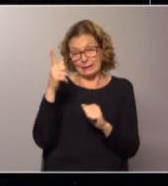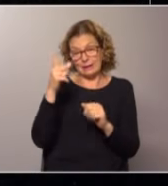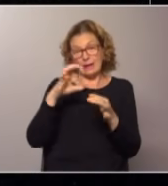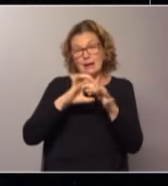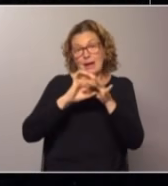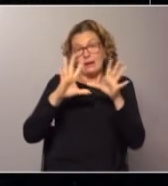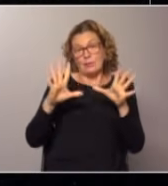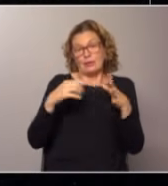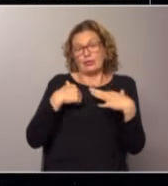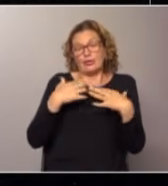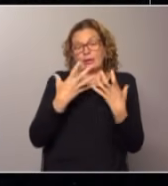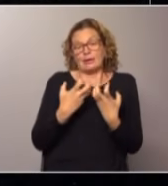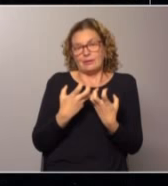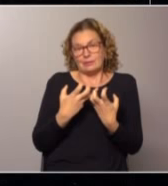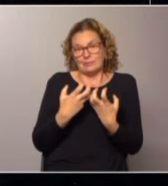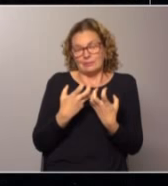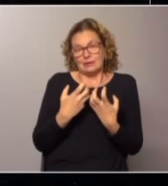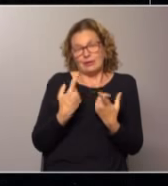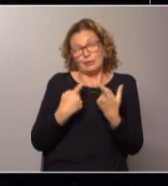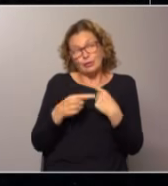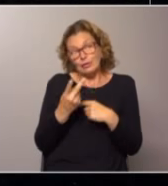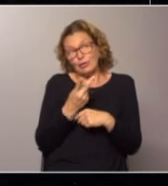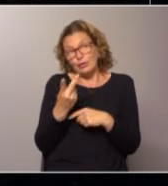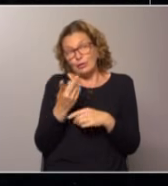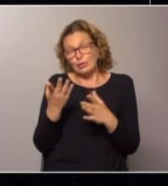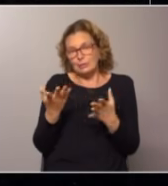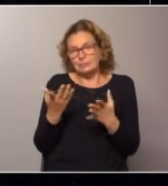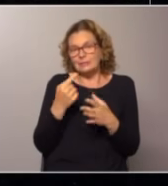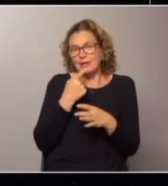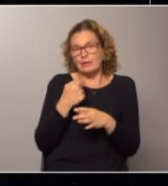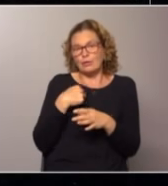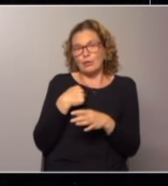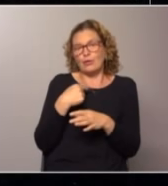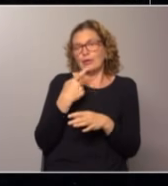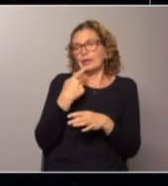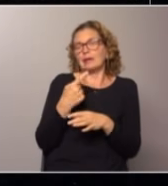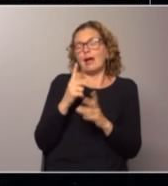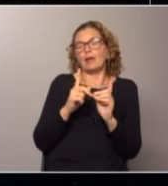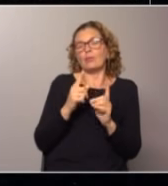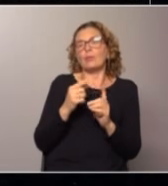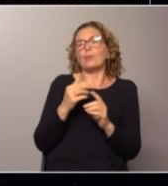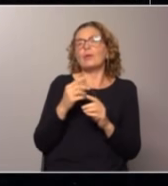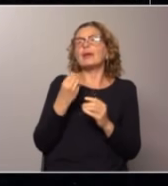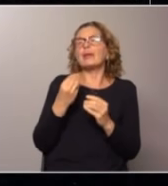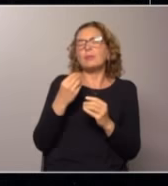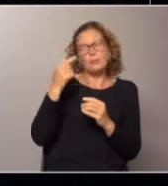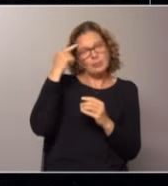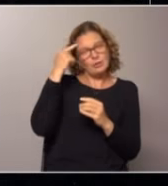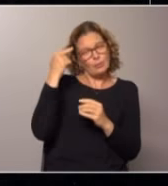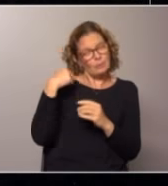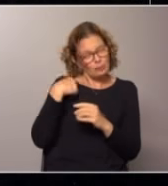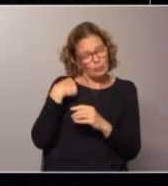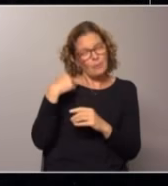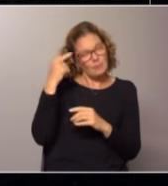libre voluntad y por tanto cometería llevar a una imprudencia si hiciera una predicción ahora yo